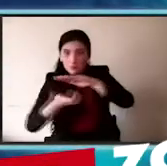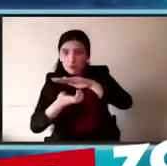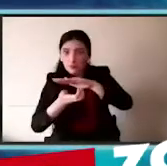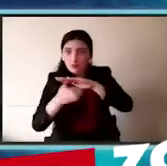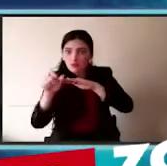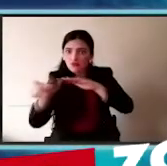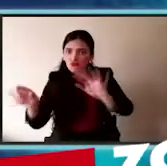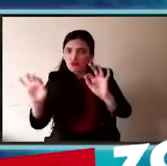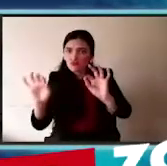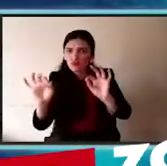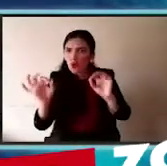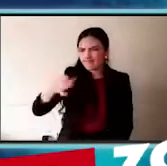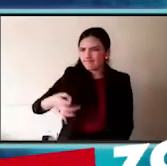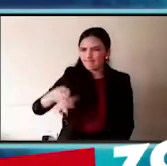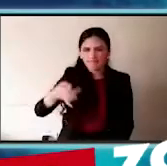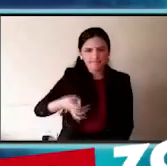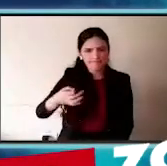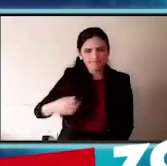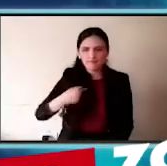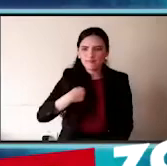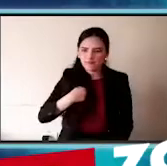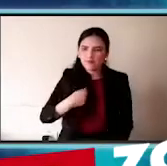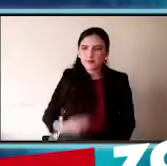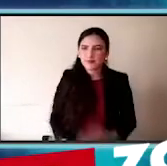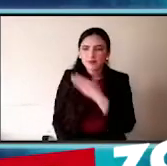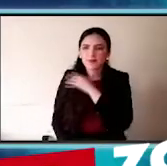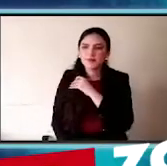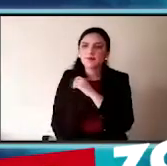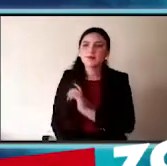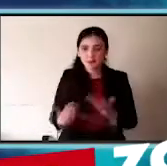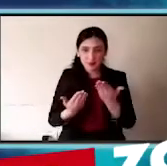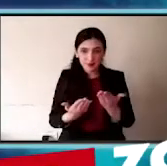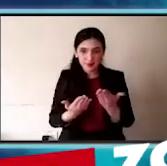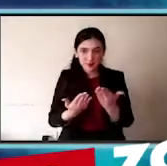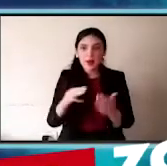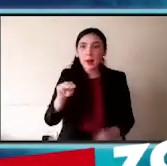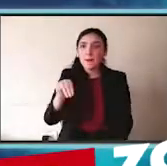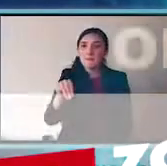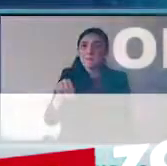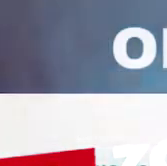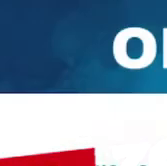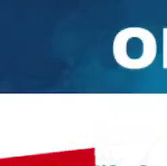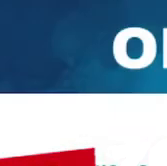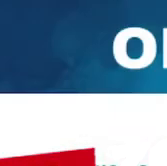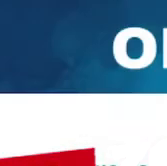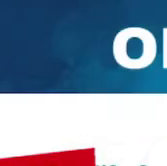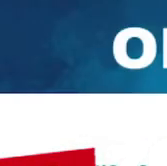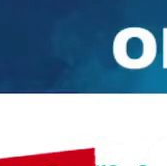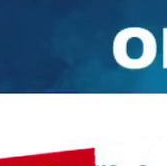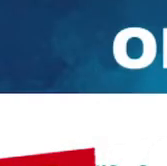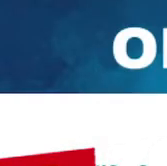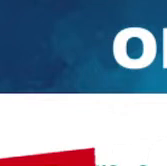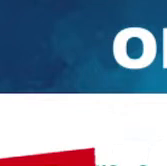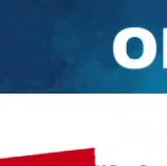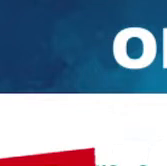inmediato es una oportunidad que sin duda les cambiará la vida el trámite es muy fácil solo es ingresar a la página web